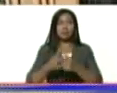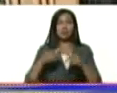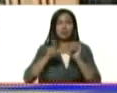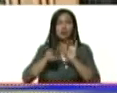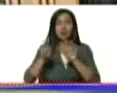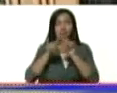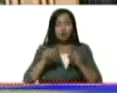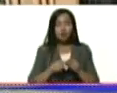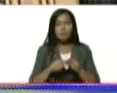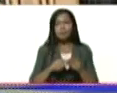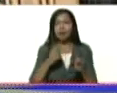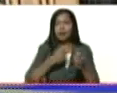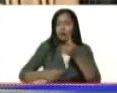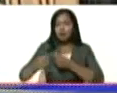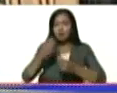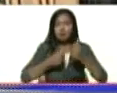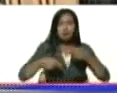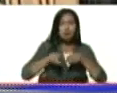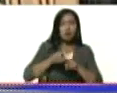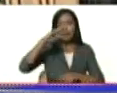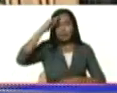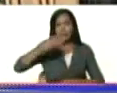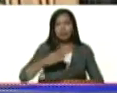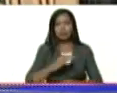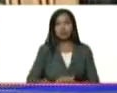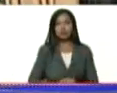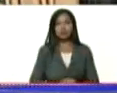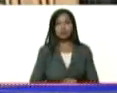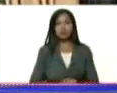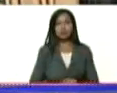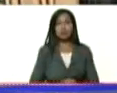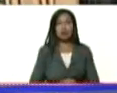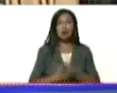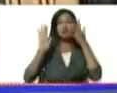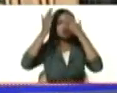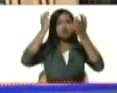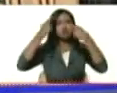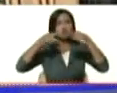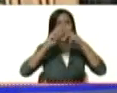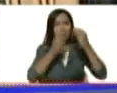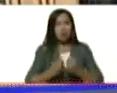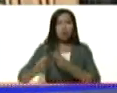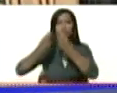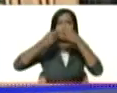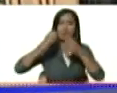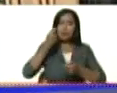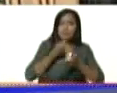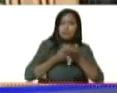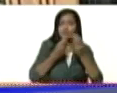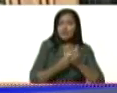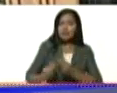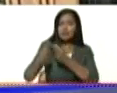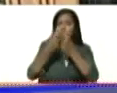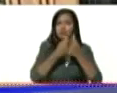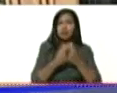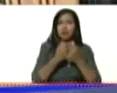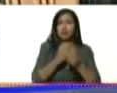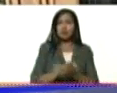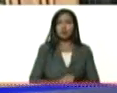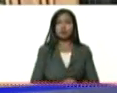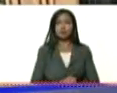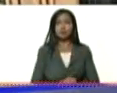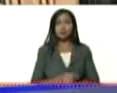territorial, geoeconómico, geopolítico, militar, diplomático, económico, financiero, y